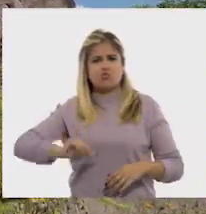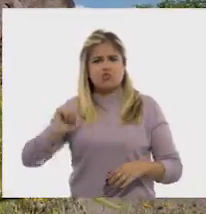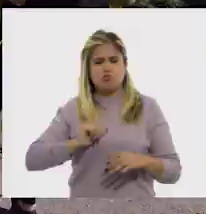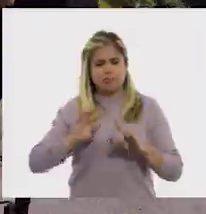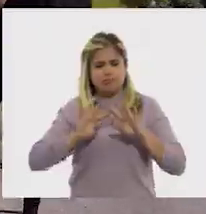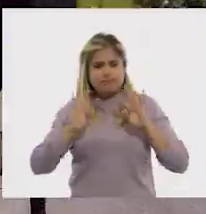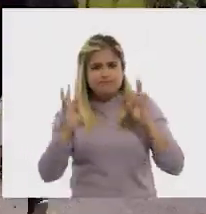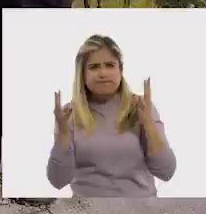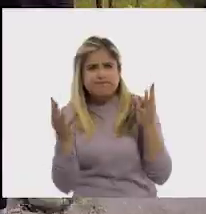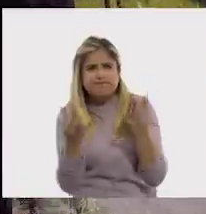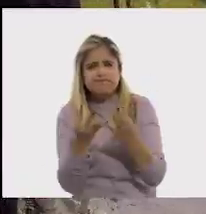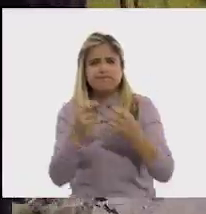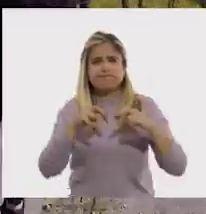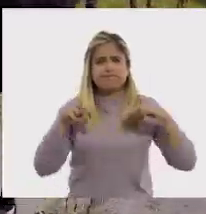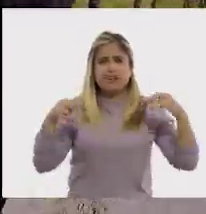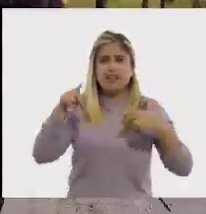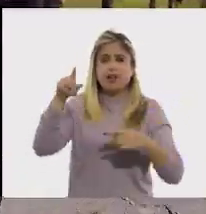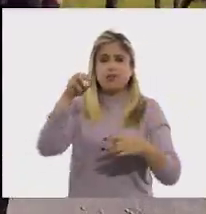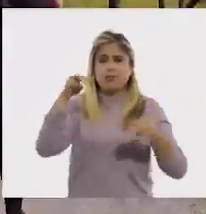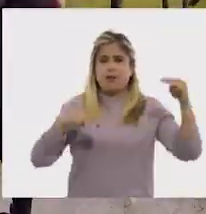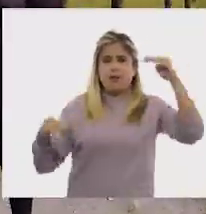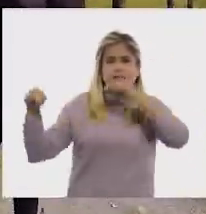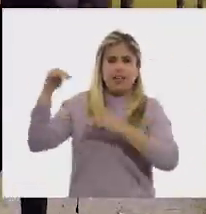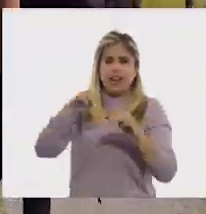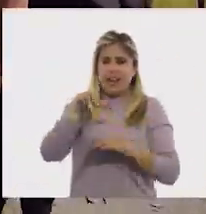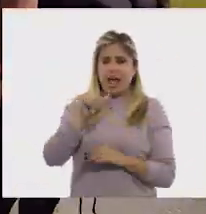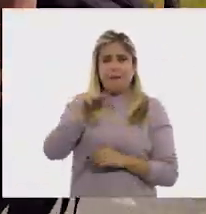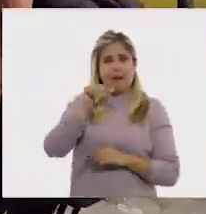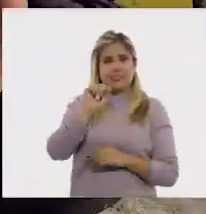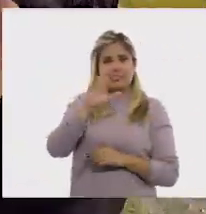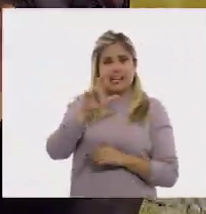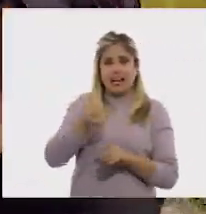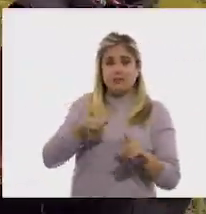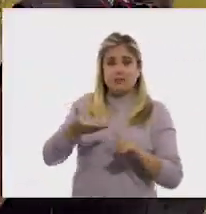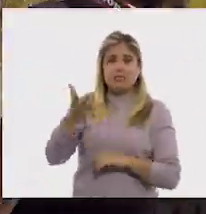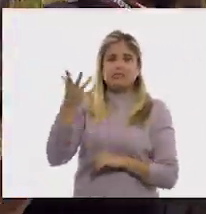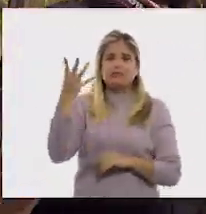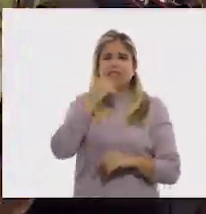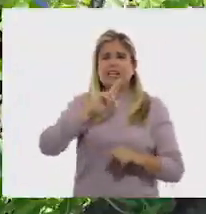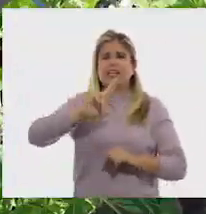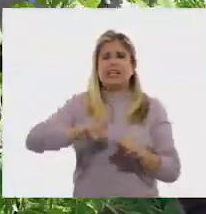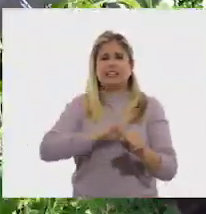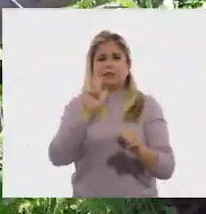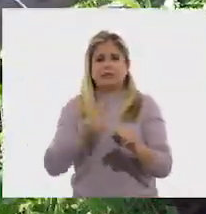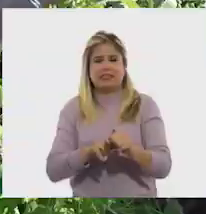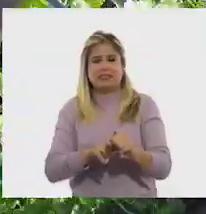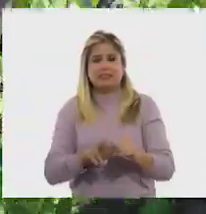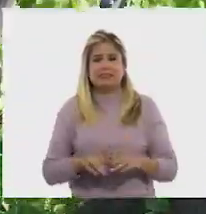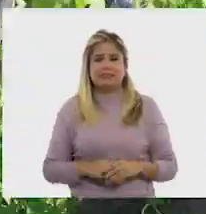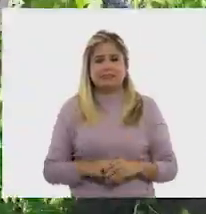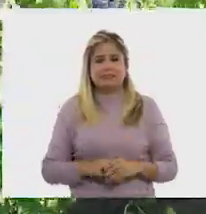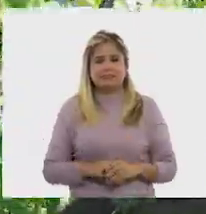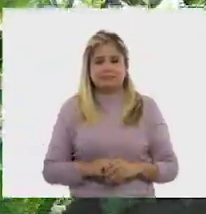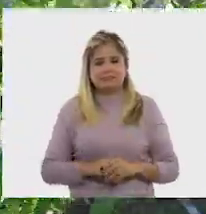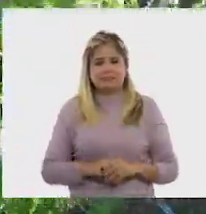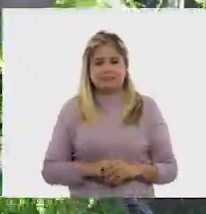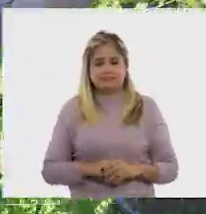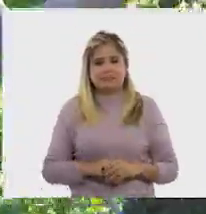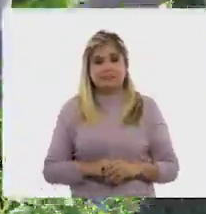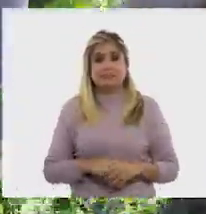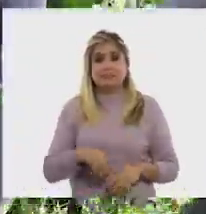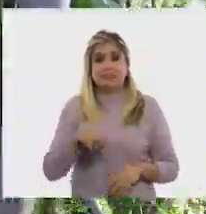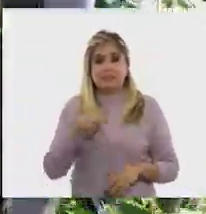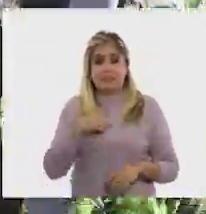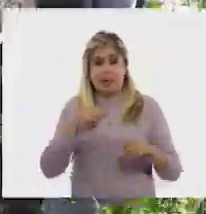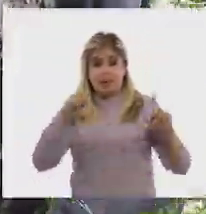alto del Cerro de la Máscara, cuyas faldas están adornadas por la belleza natural del río Fuerte. Mi